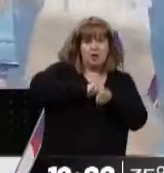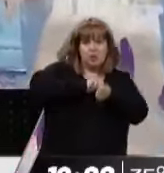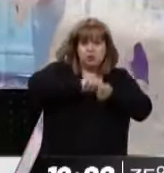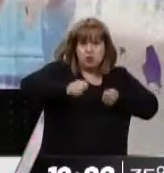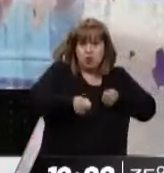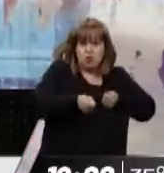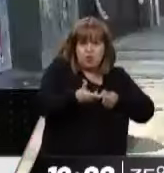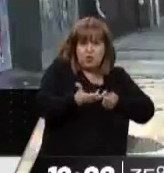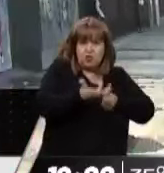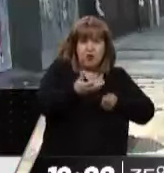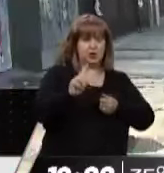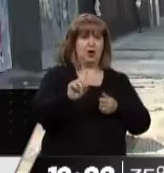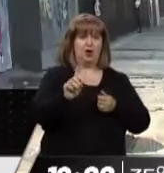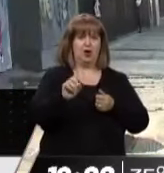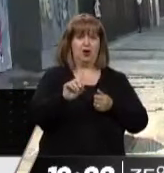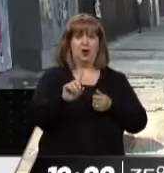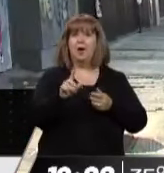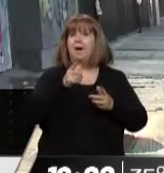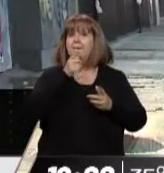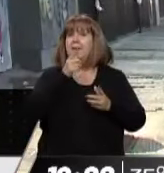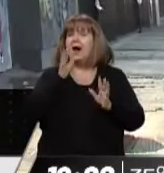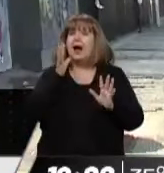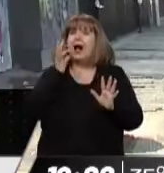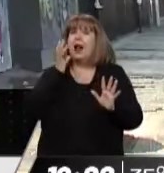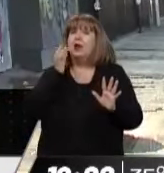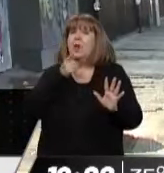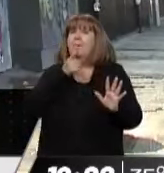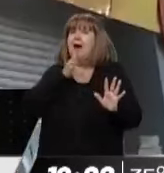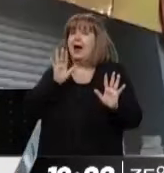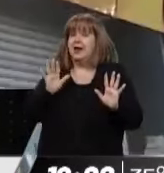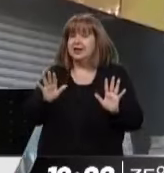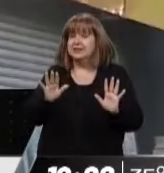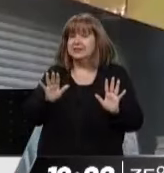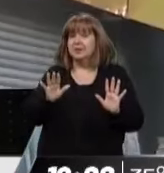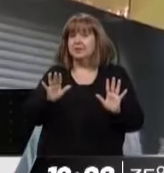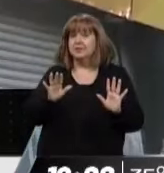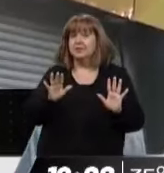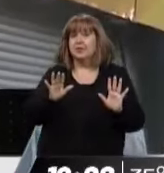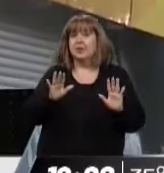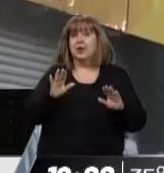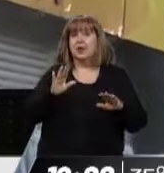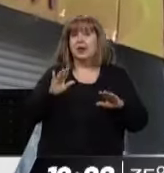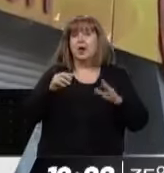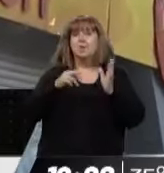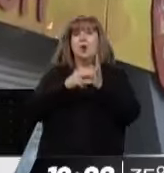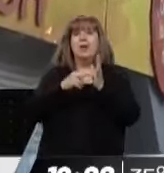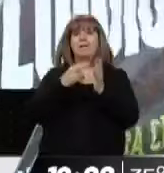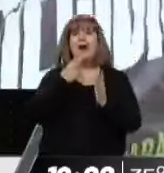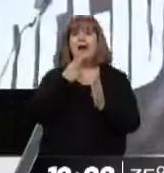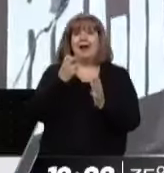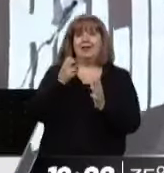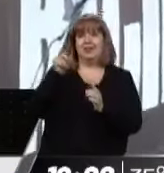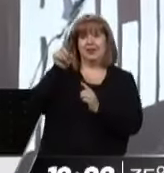del perito, y la otra cuestión es que el inicio de las llamas estaría relacionado con un problema de